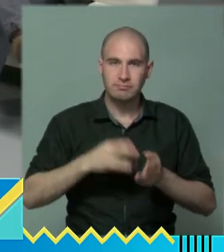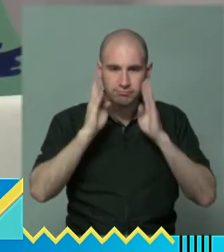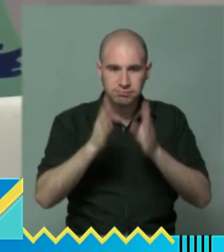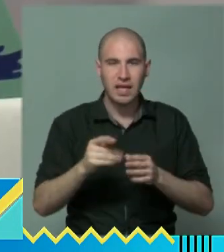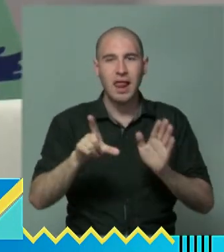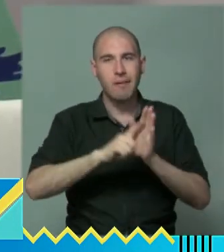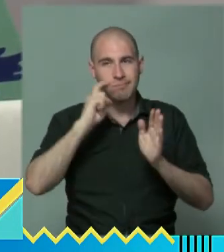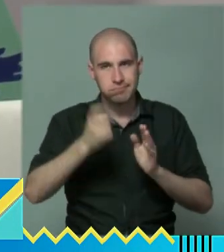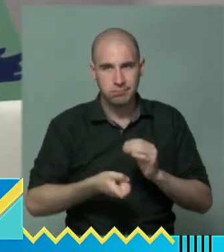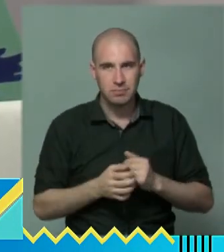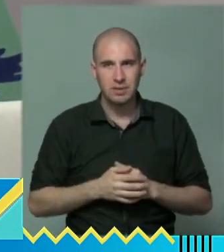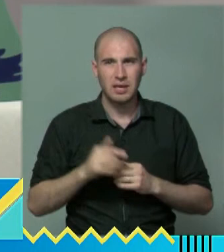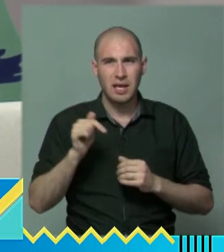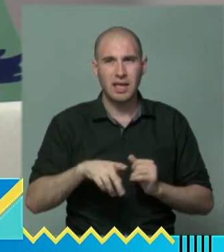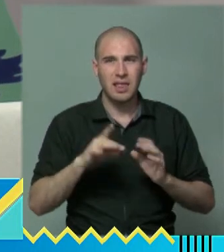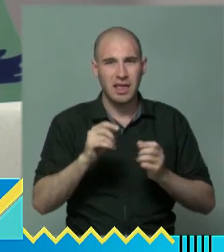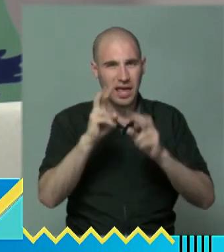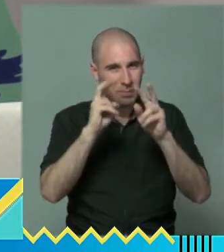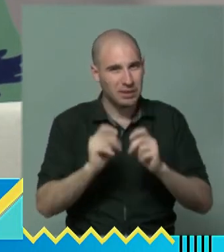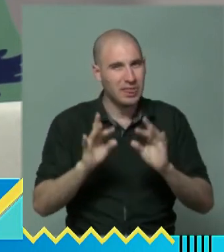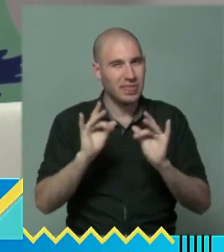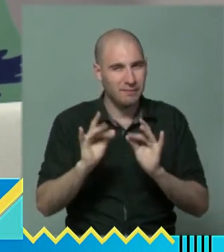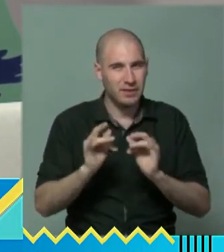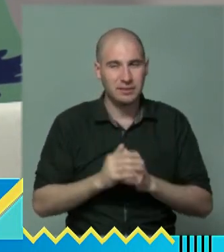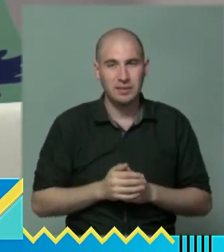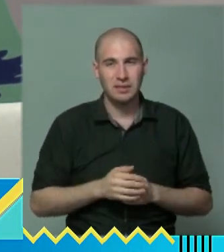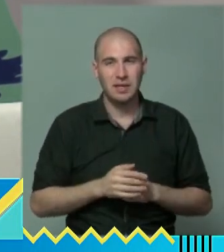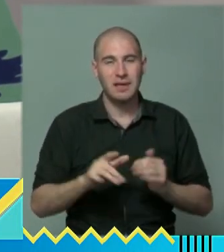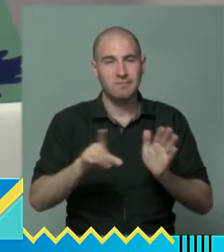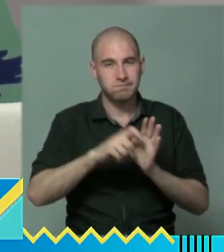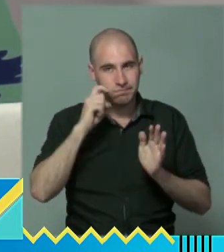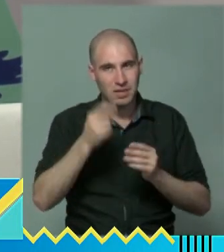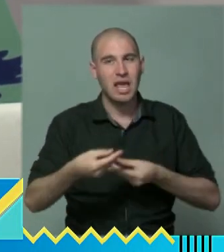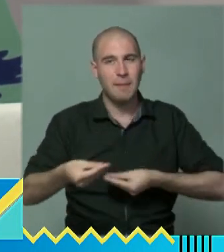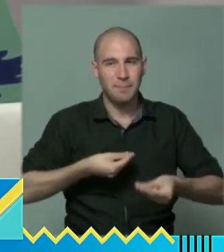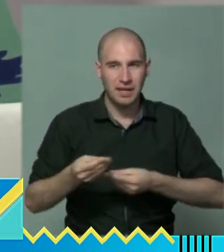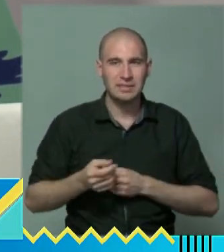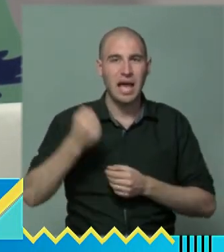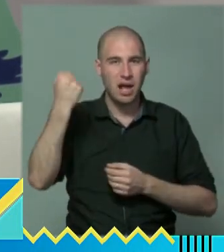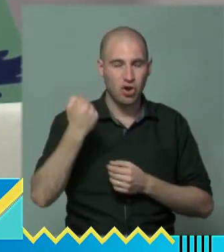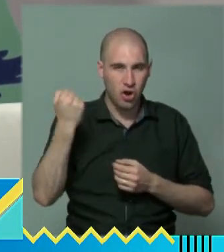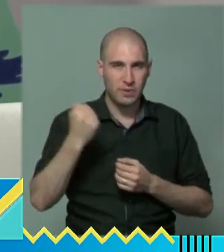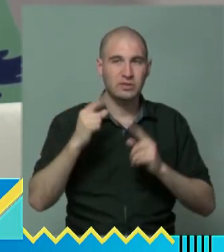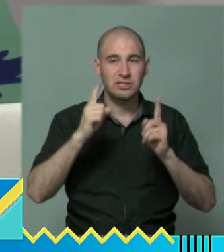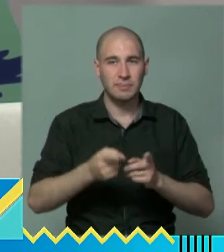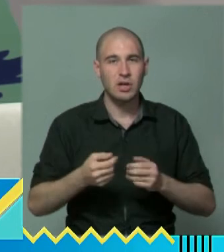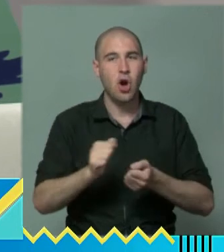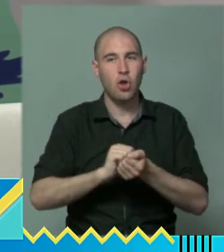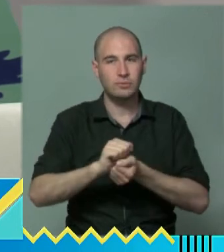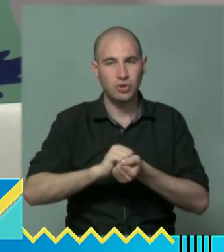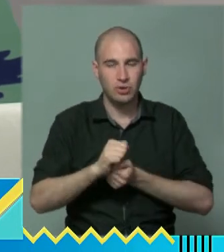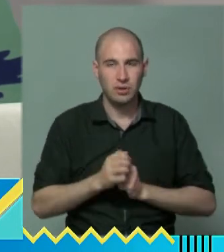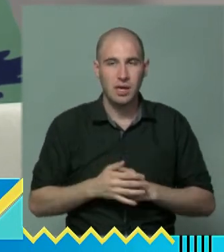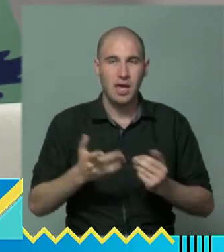son delitos de muy difícil investigación, tanto los delitos empresariales, económicos y los delitos de corrupción.